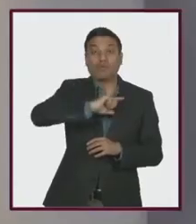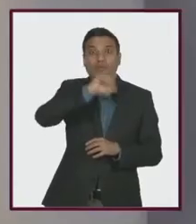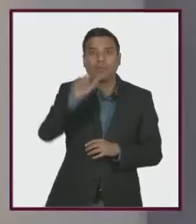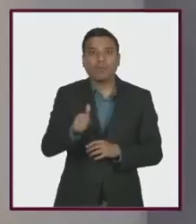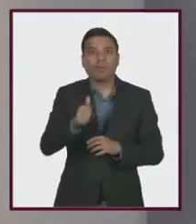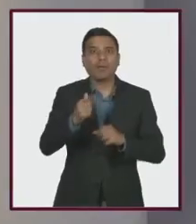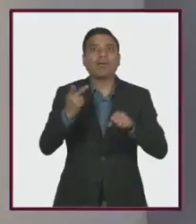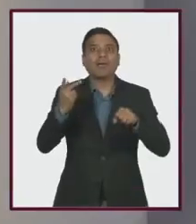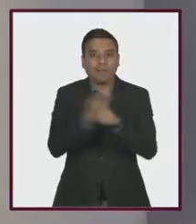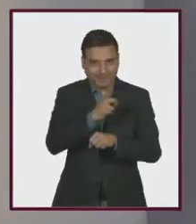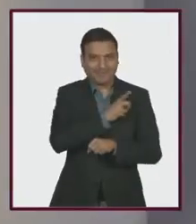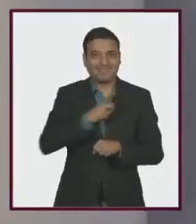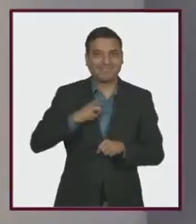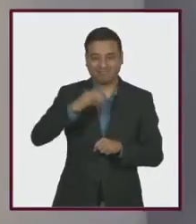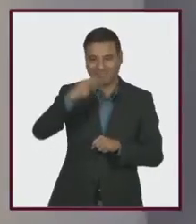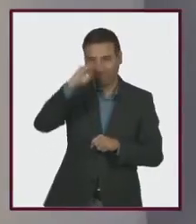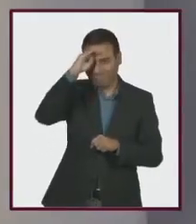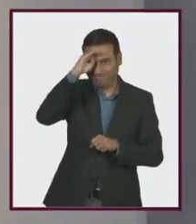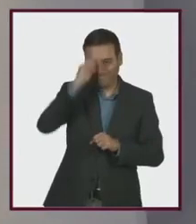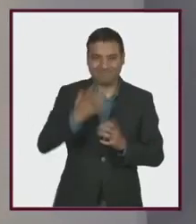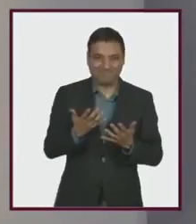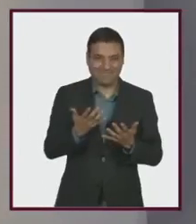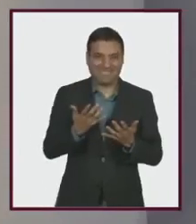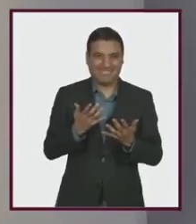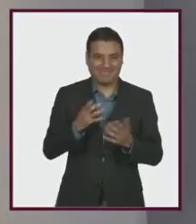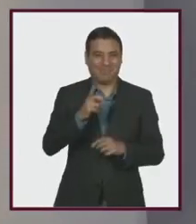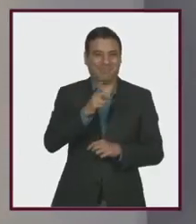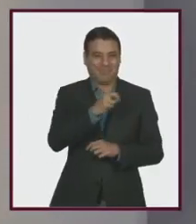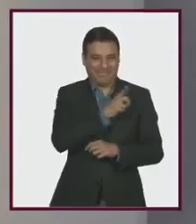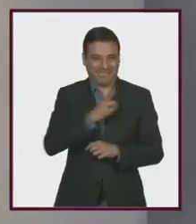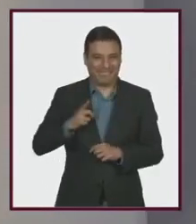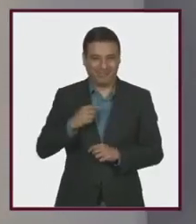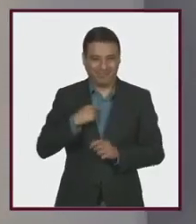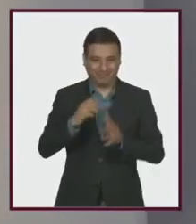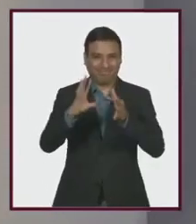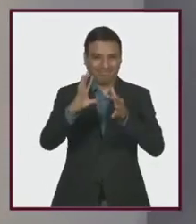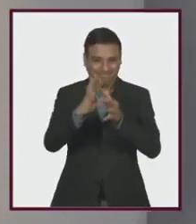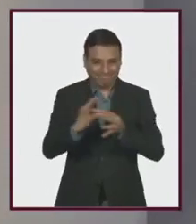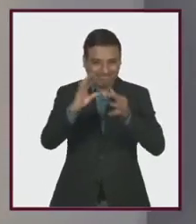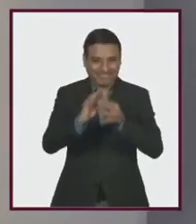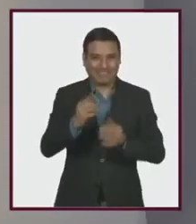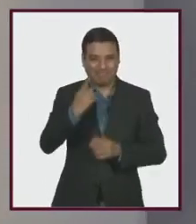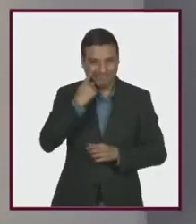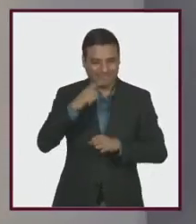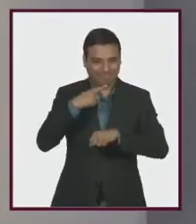futuro. Entonces, una parte importante pues es poder comunicar los riesgos que existen. Otra parte